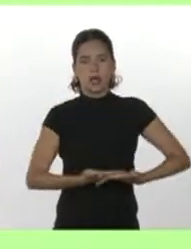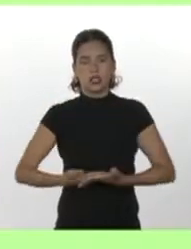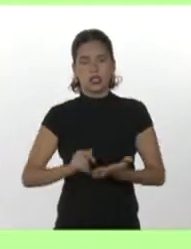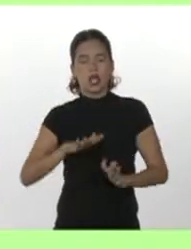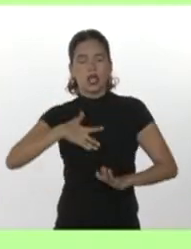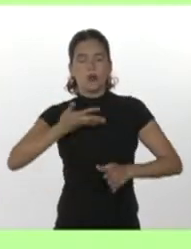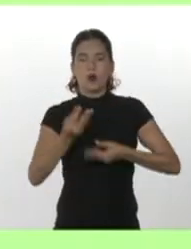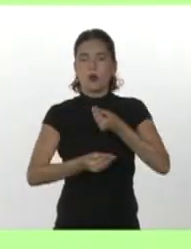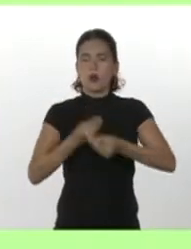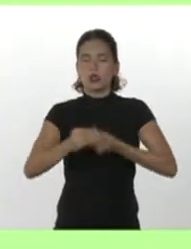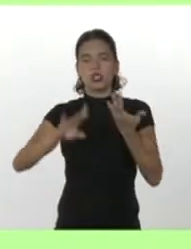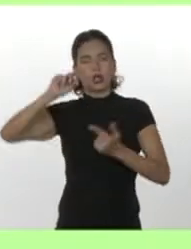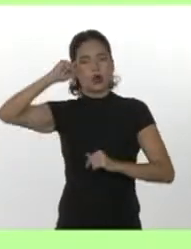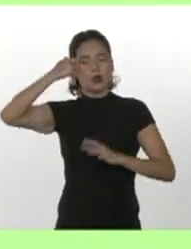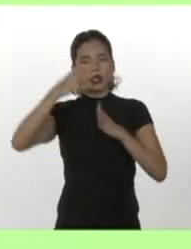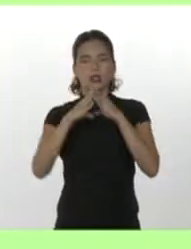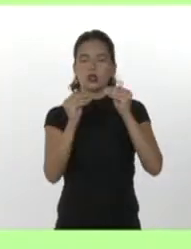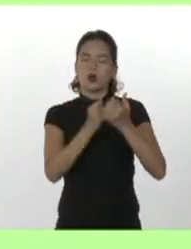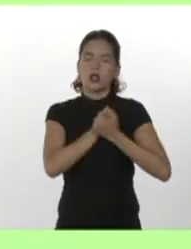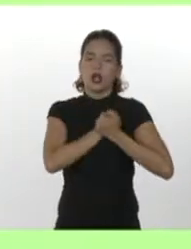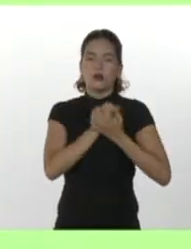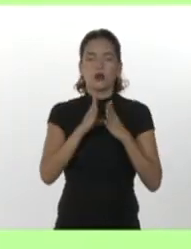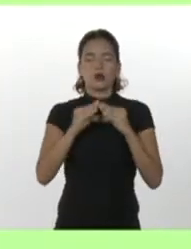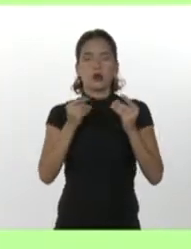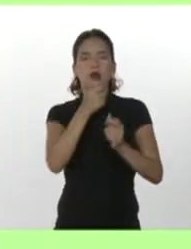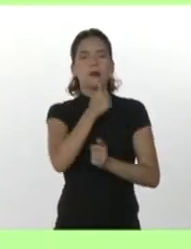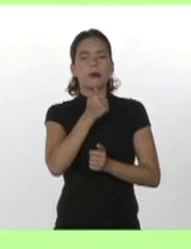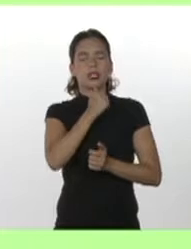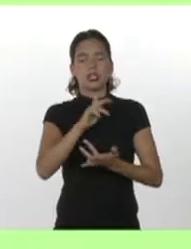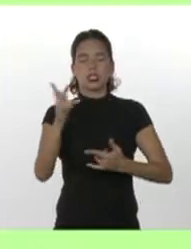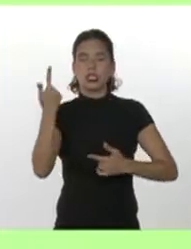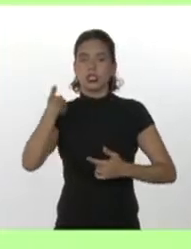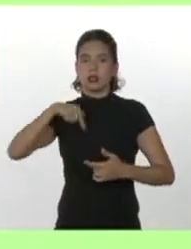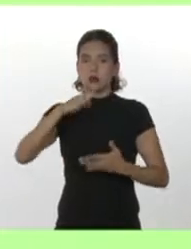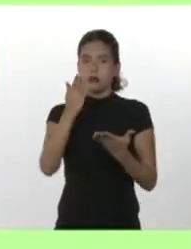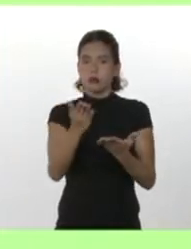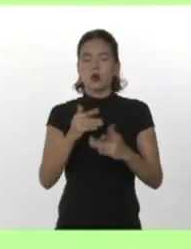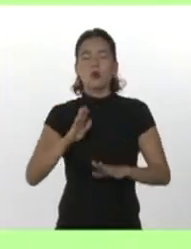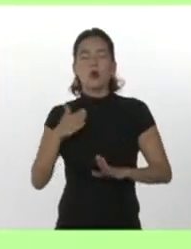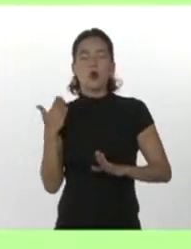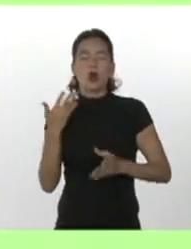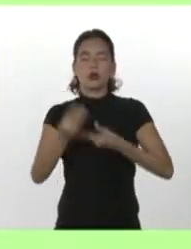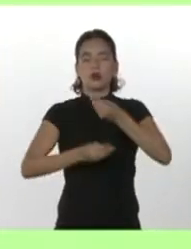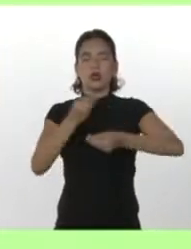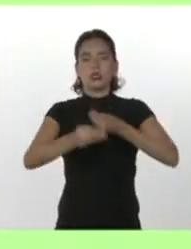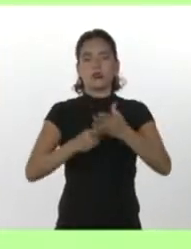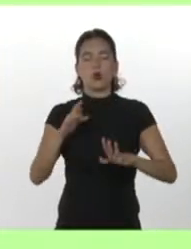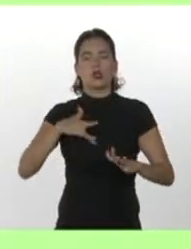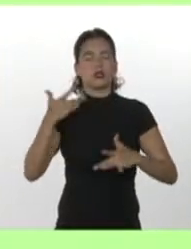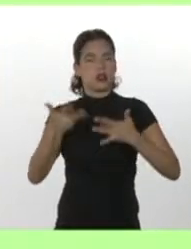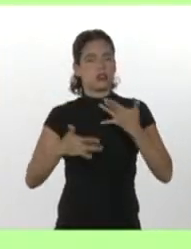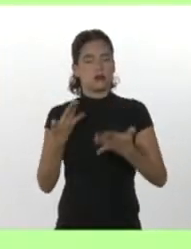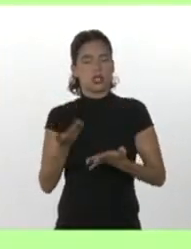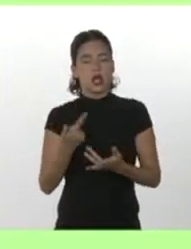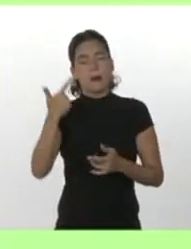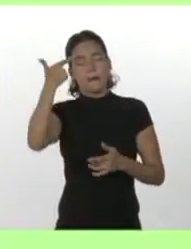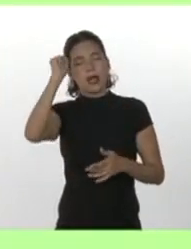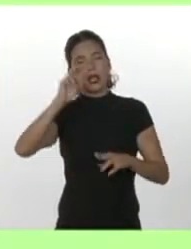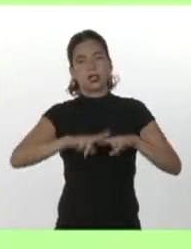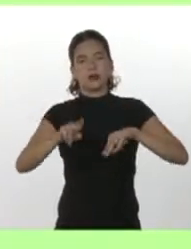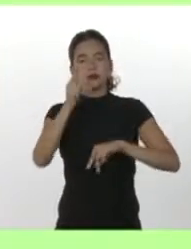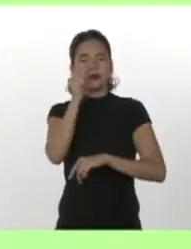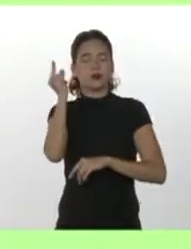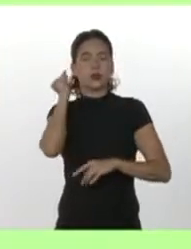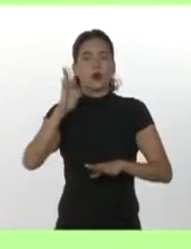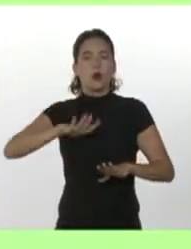que podemos hacer. Recuerden todo el amor, toda la paciencia que tenemos que tener cuando realizamos estas actividades para que las niñas y